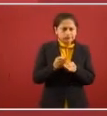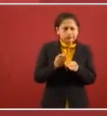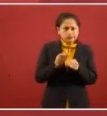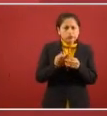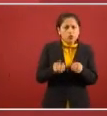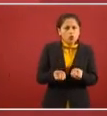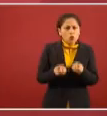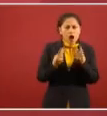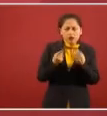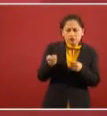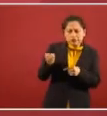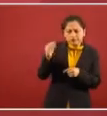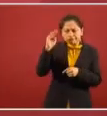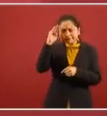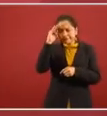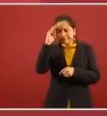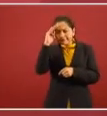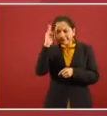propósito.